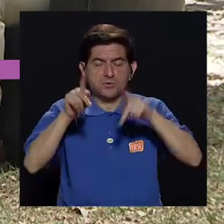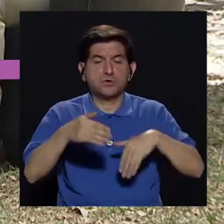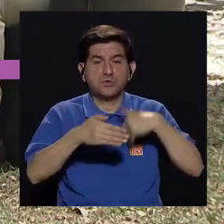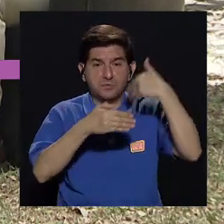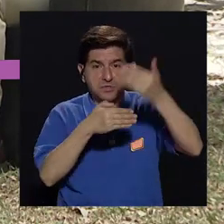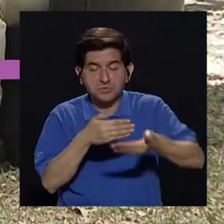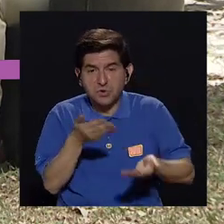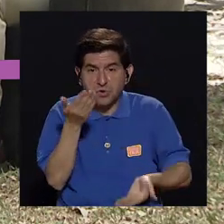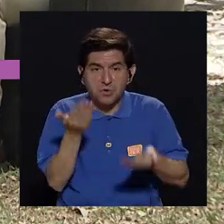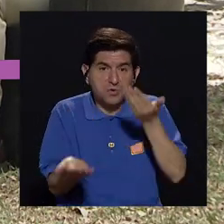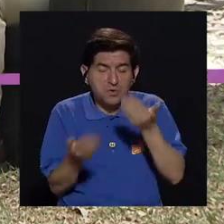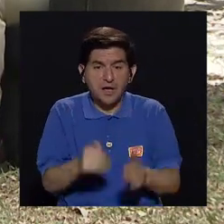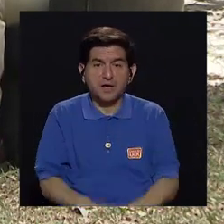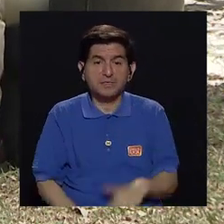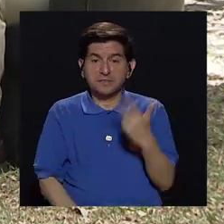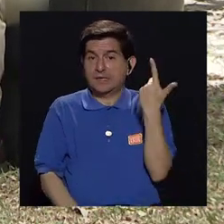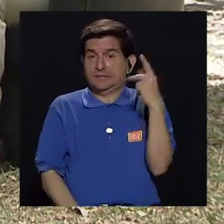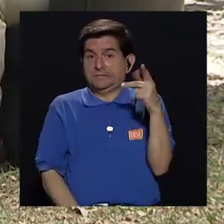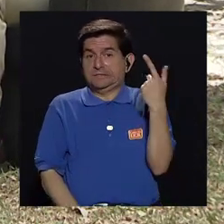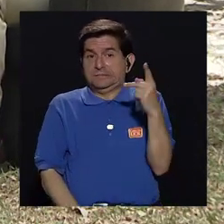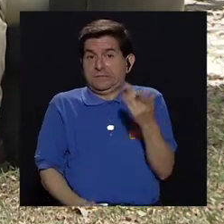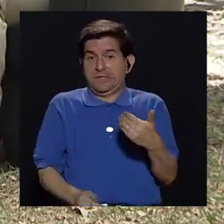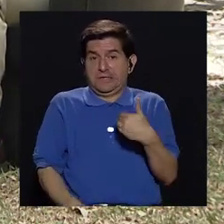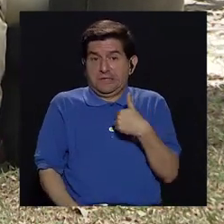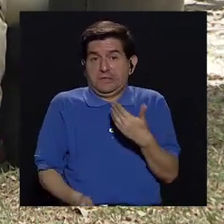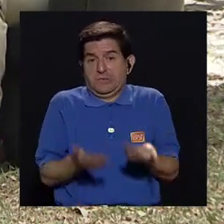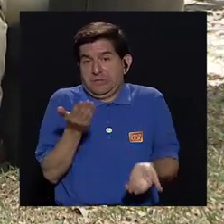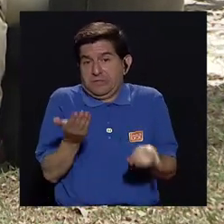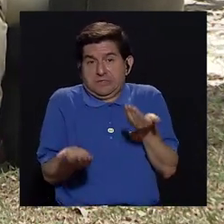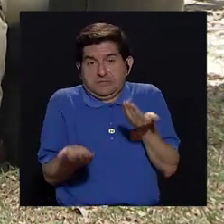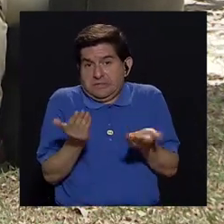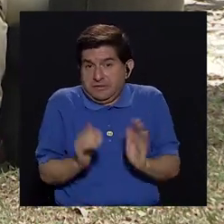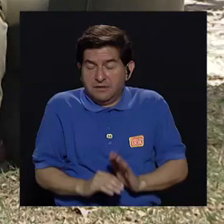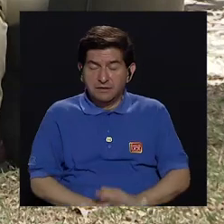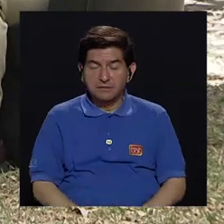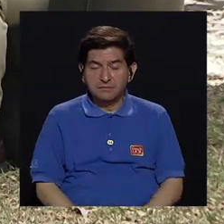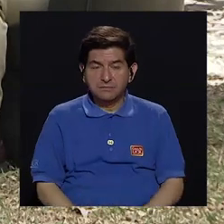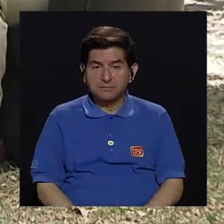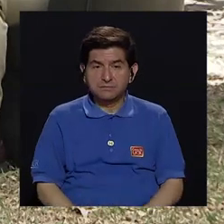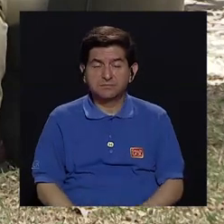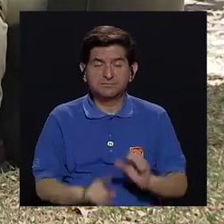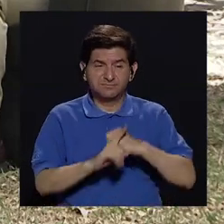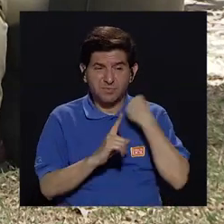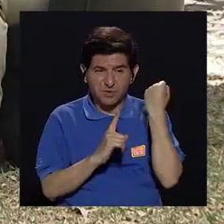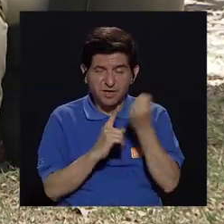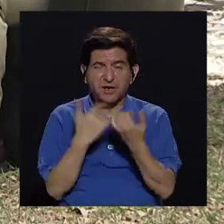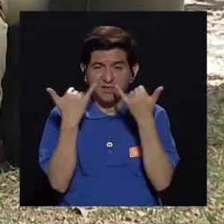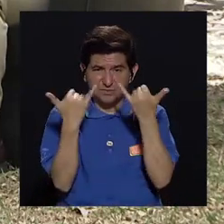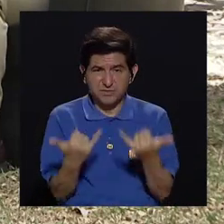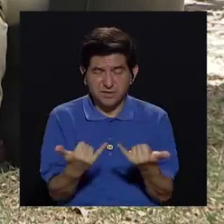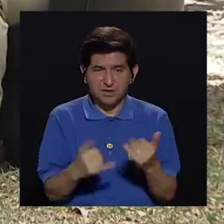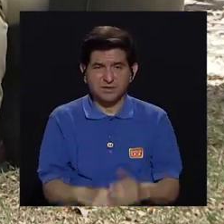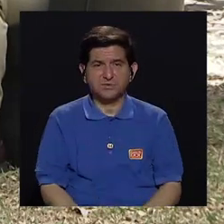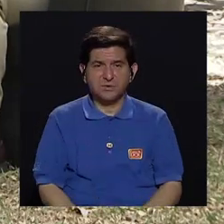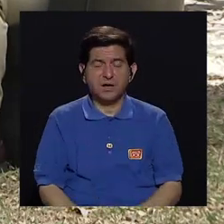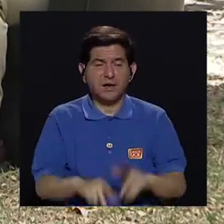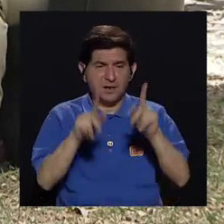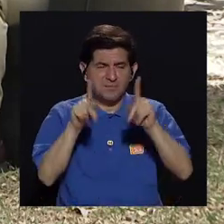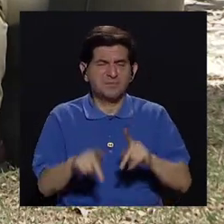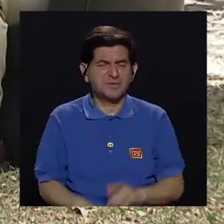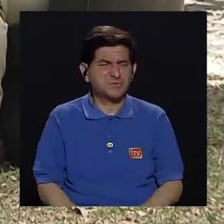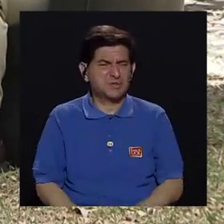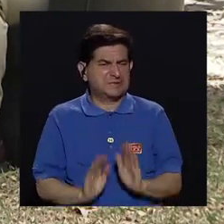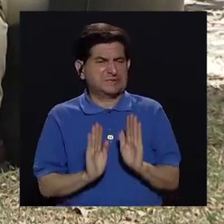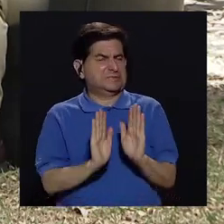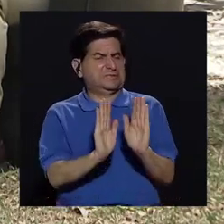persona después va a verse expuesta de alguna manera? ¿Verdad? Porque en la sociedad actualmente, pues, las personas